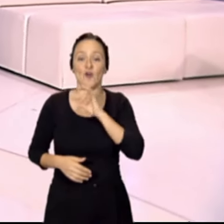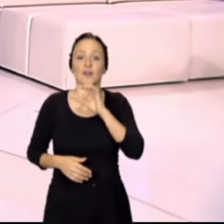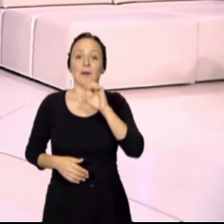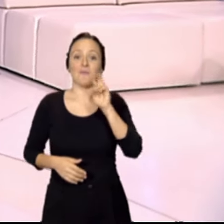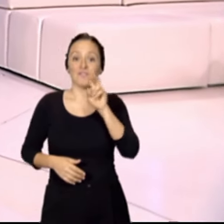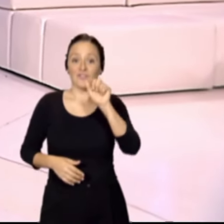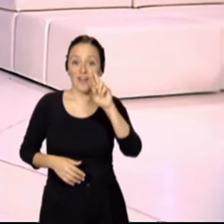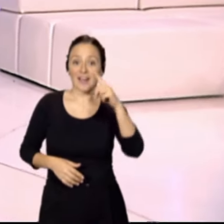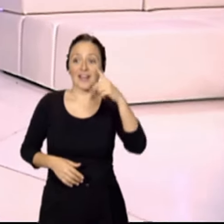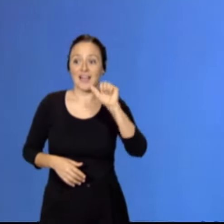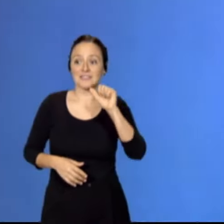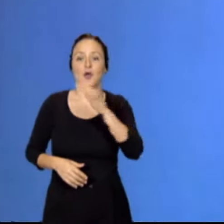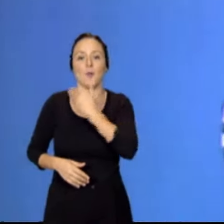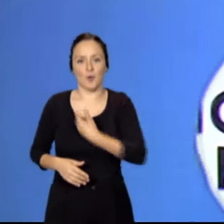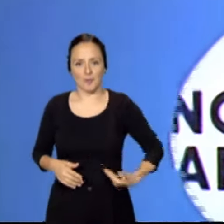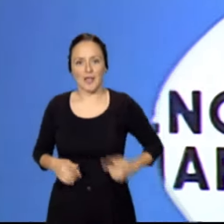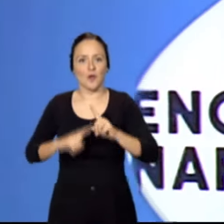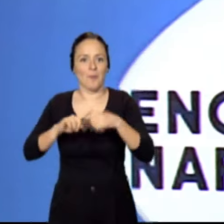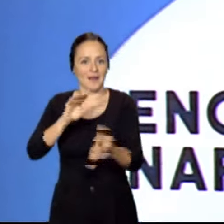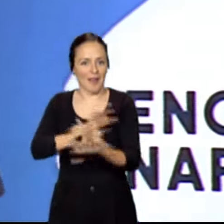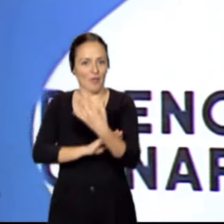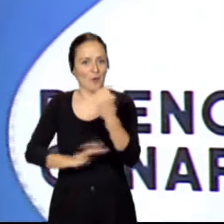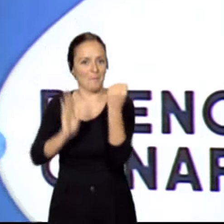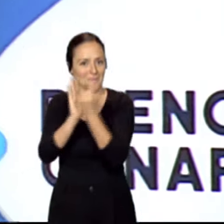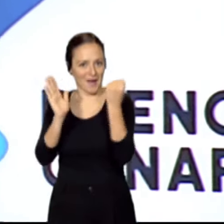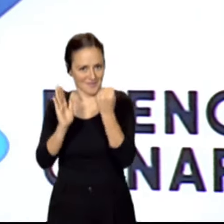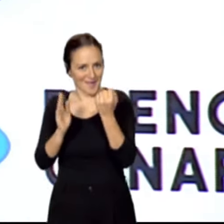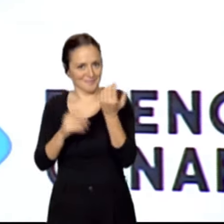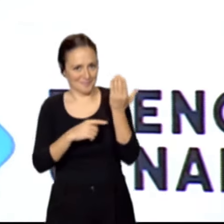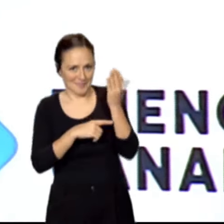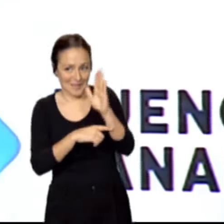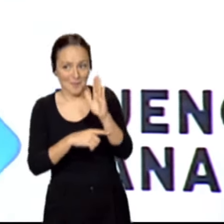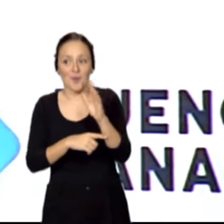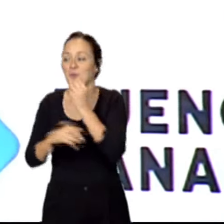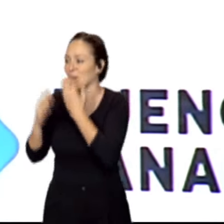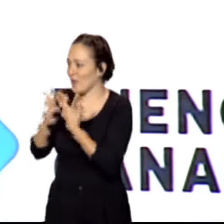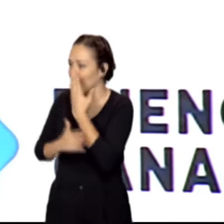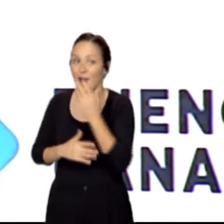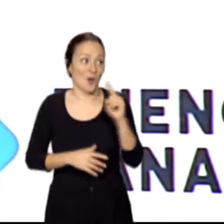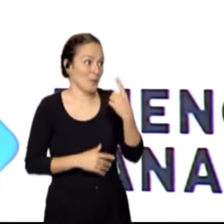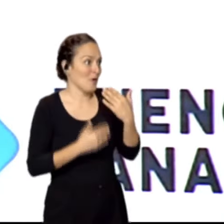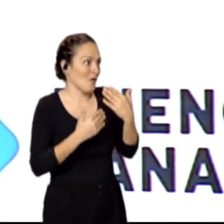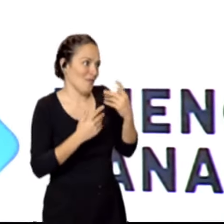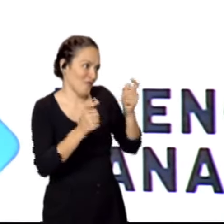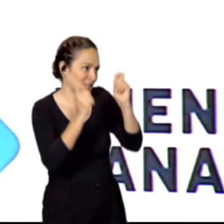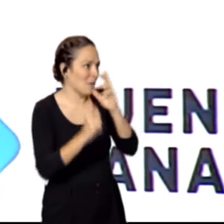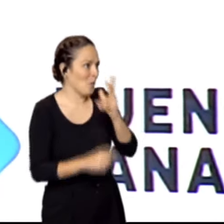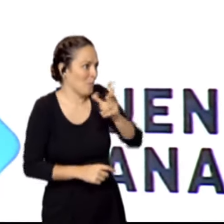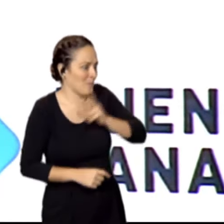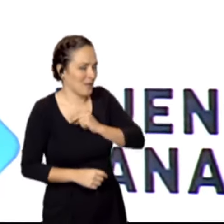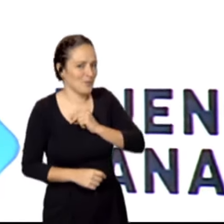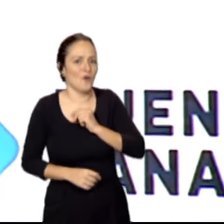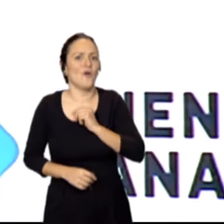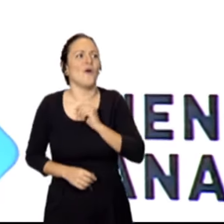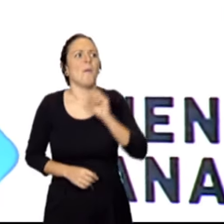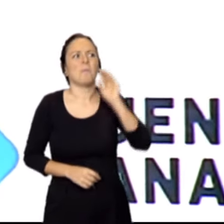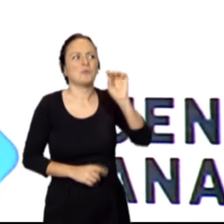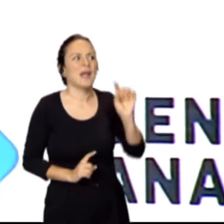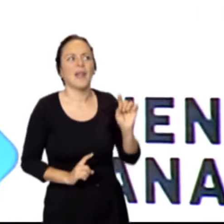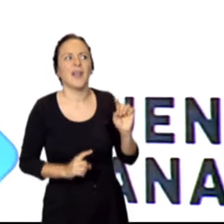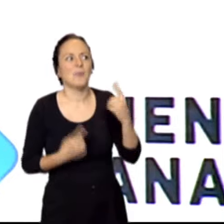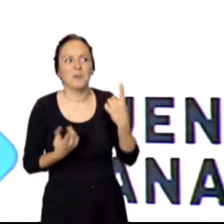tal raico Buenos días Buenos días antes que nada Enhorabuena Felicidades por ese premio Muchísimas gracias Bueno la primera pregunta de todas Cuál es la